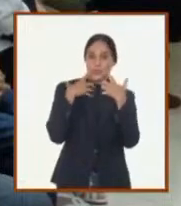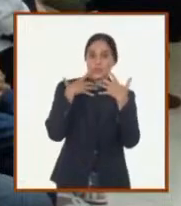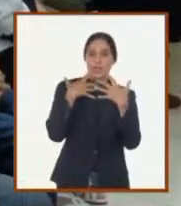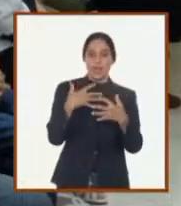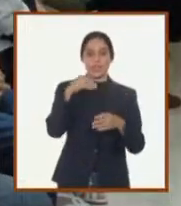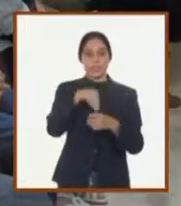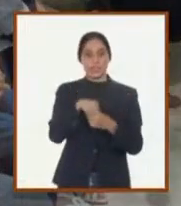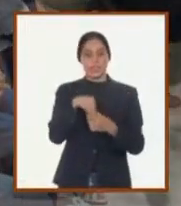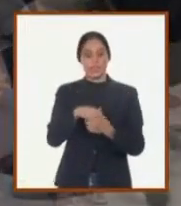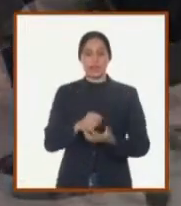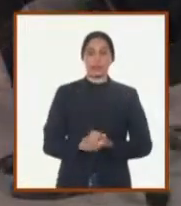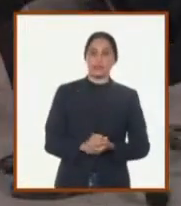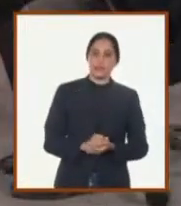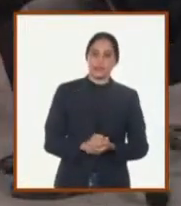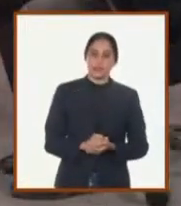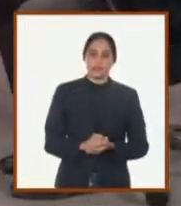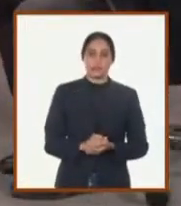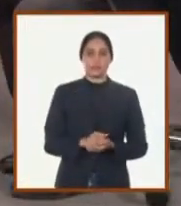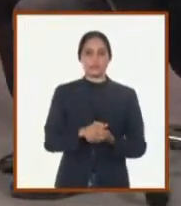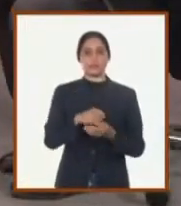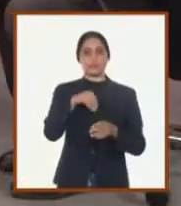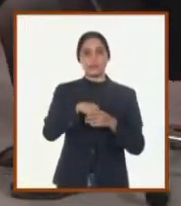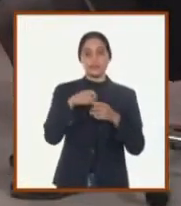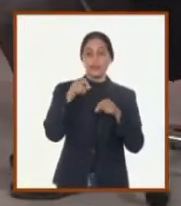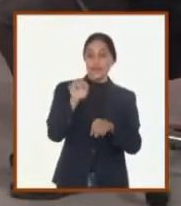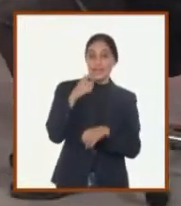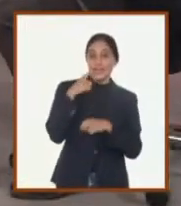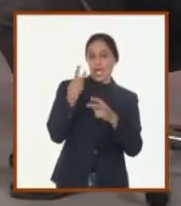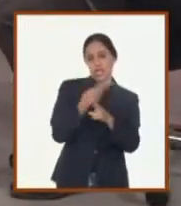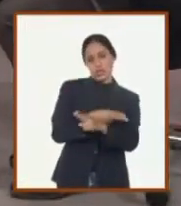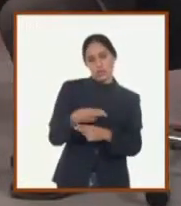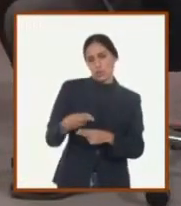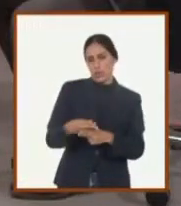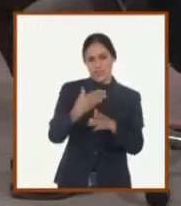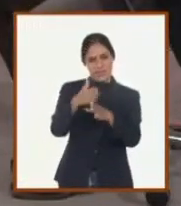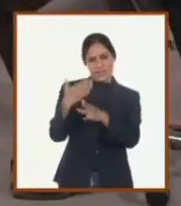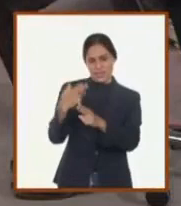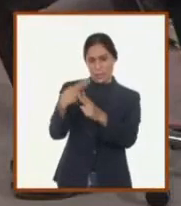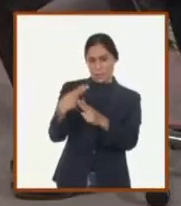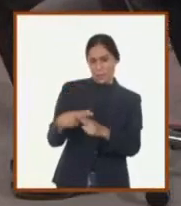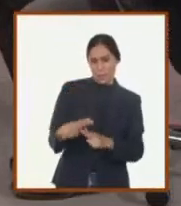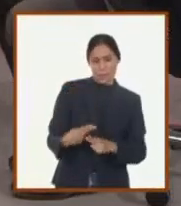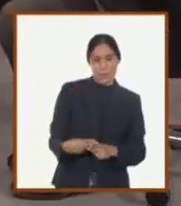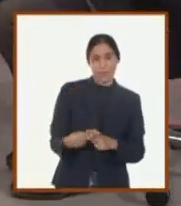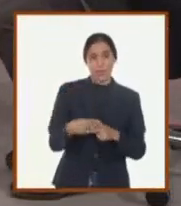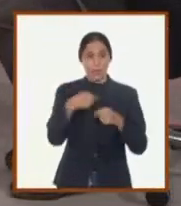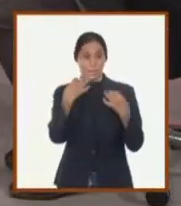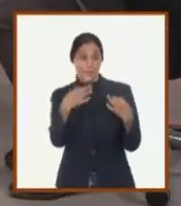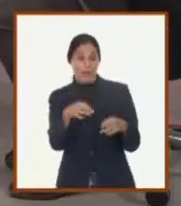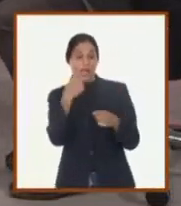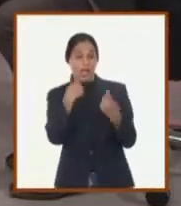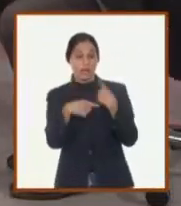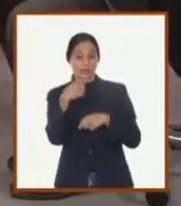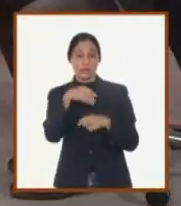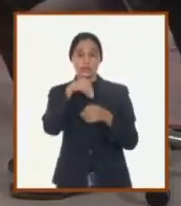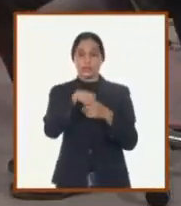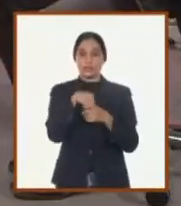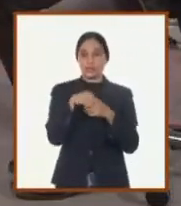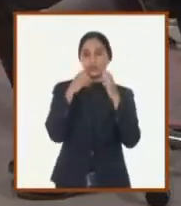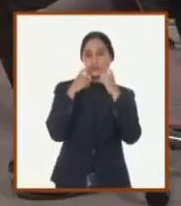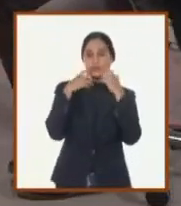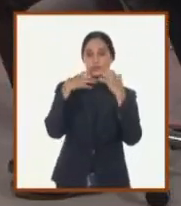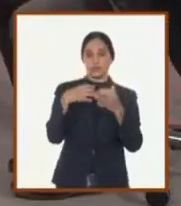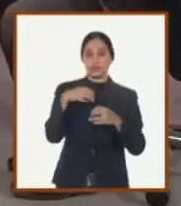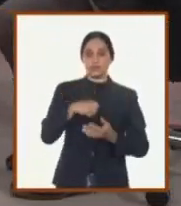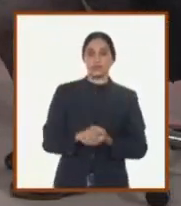hablar un poquito más sobre eso una historia tremenda la que también hay muchos nombres de los que mencionar los que han dirigido a la institución en todos estos años de lo que